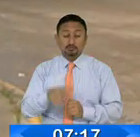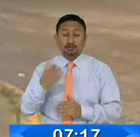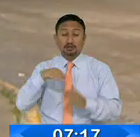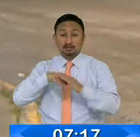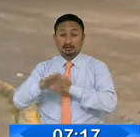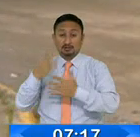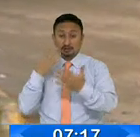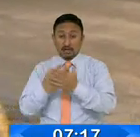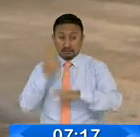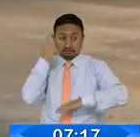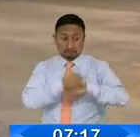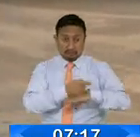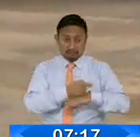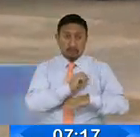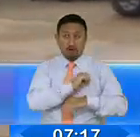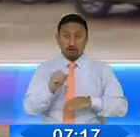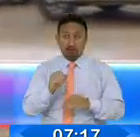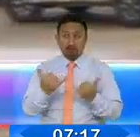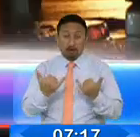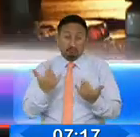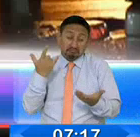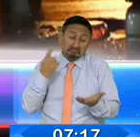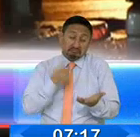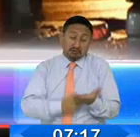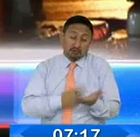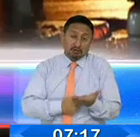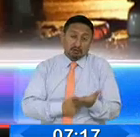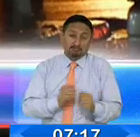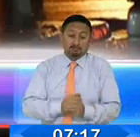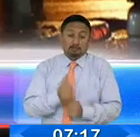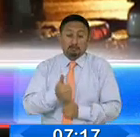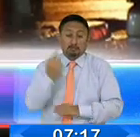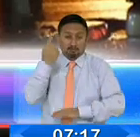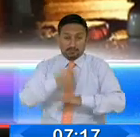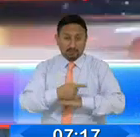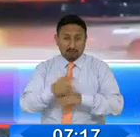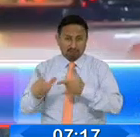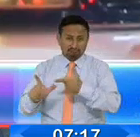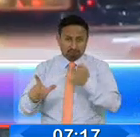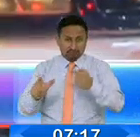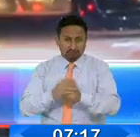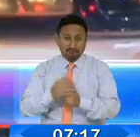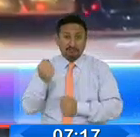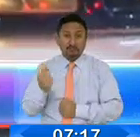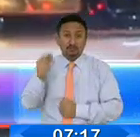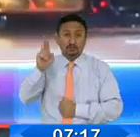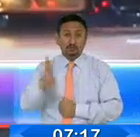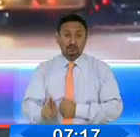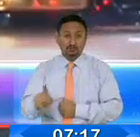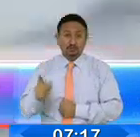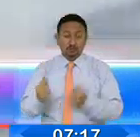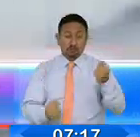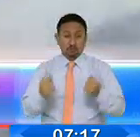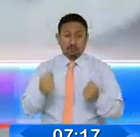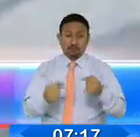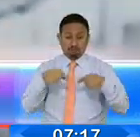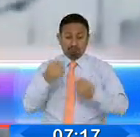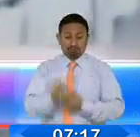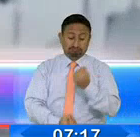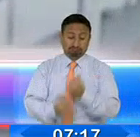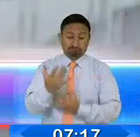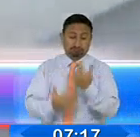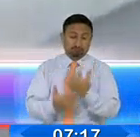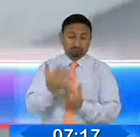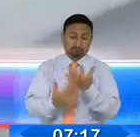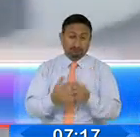centro carcelario, está entre las hipótesis. El mismo día del asesinato fue hallado en el sur de Guayaquil un vehículo, el cual habría